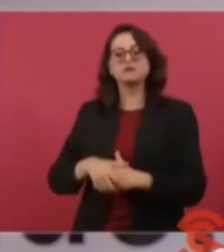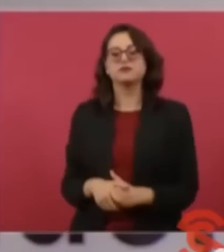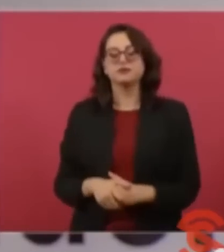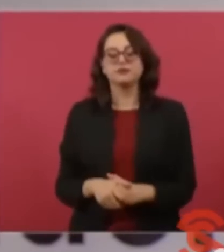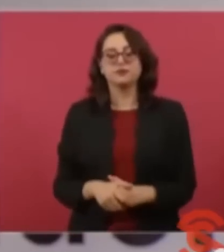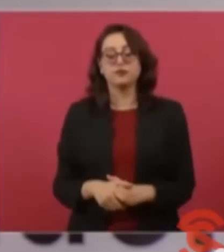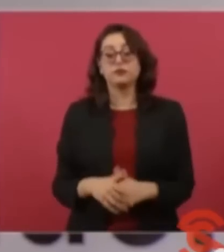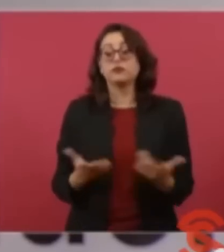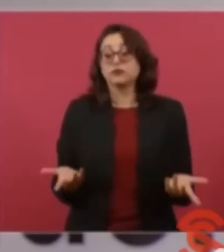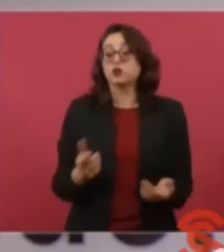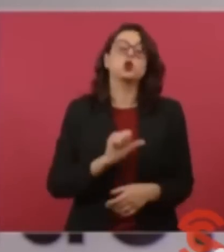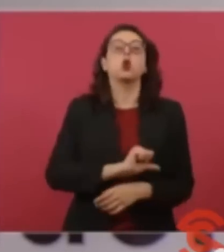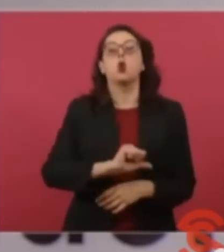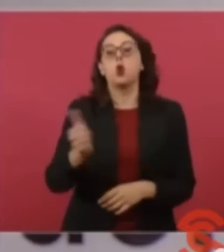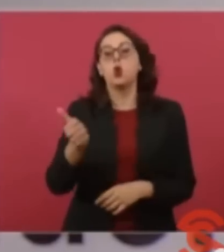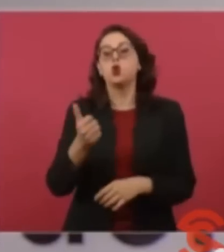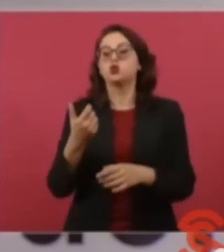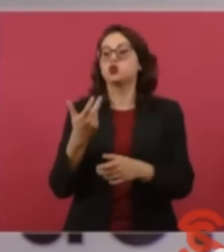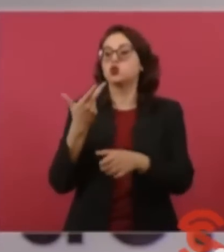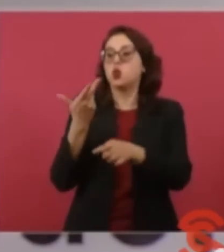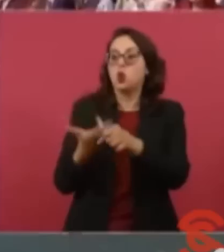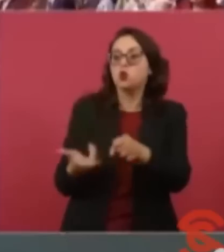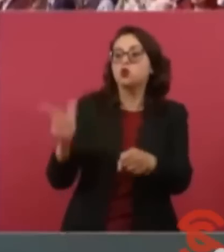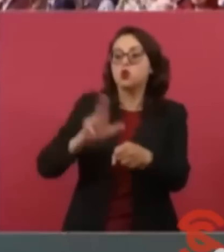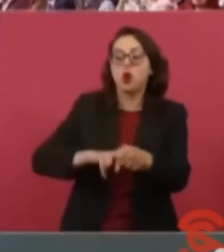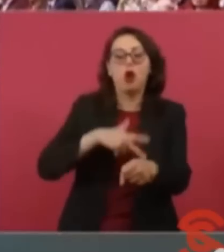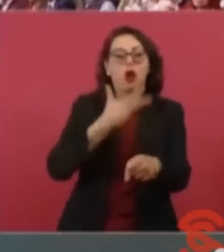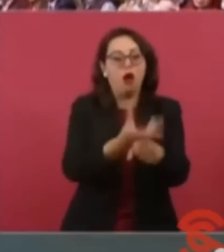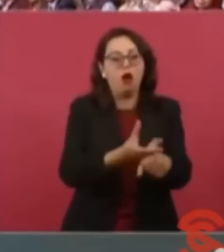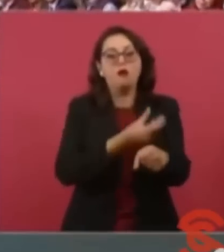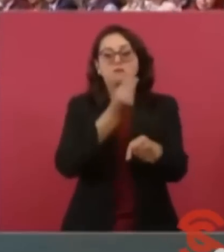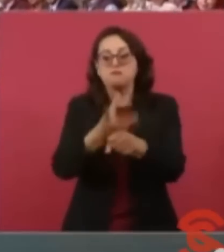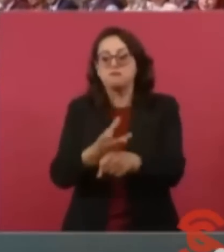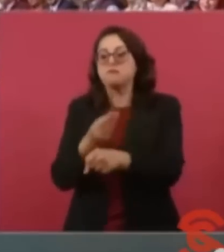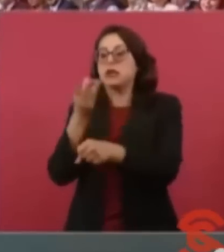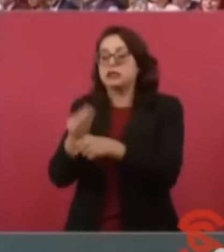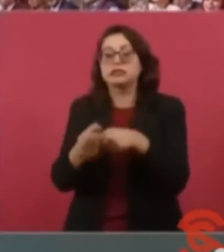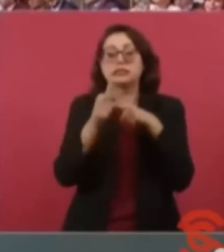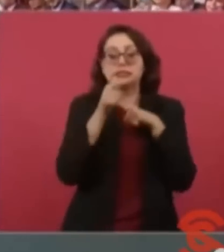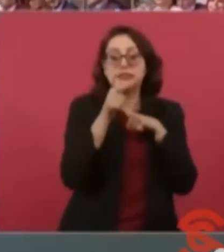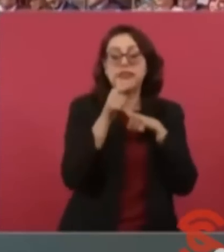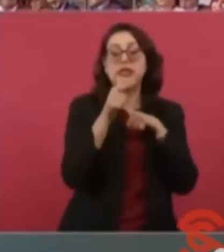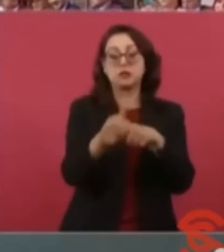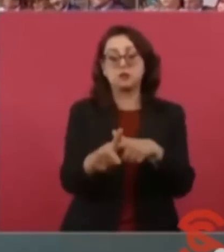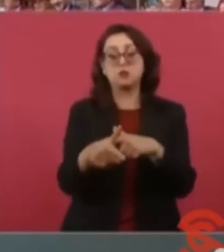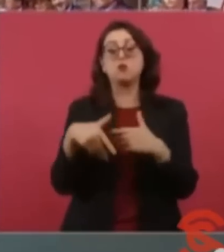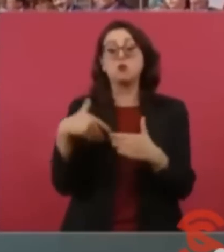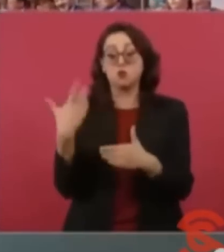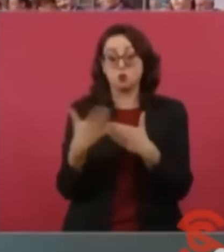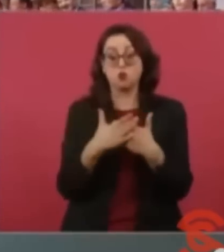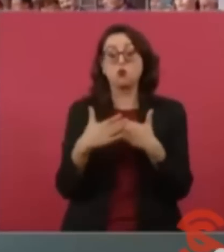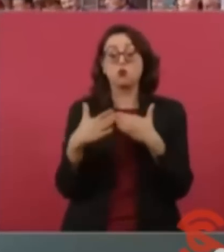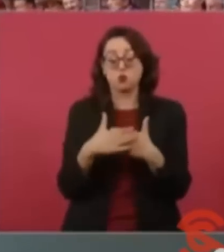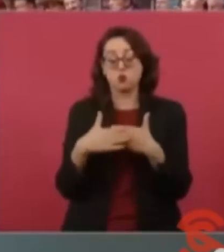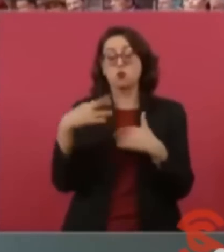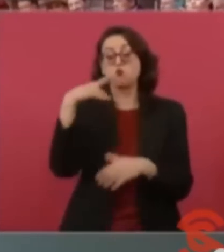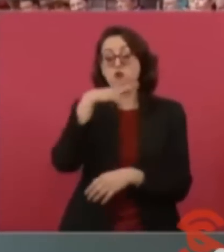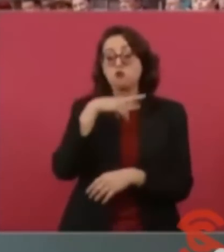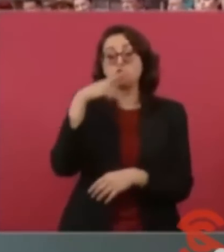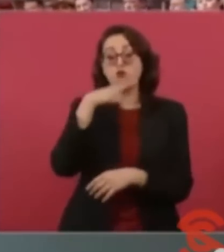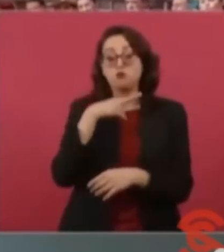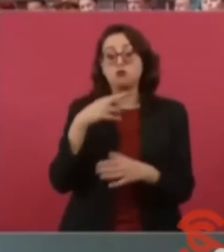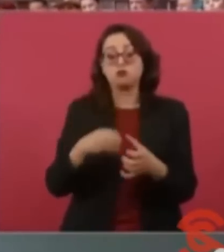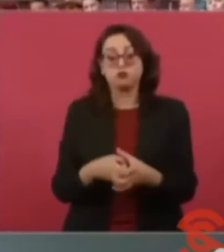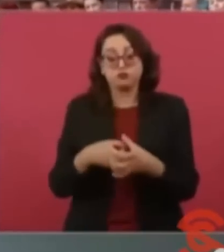equipando hospitales y pronto contaremos con todo el personal médico para atender a pacientes